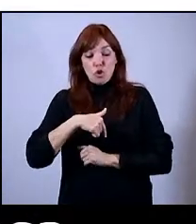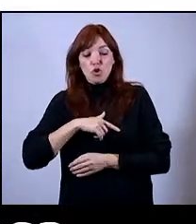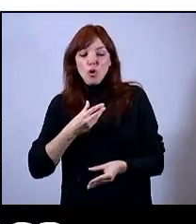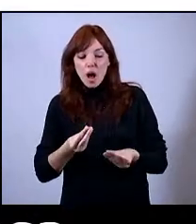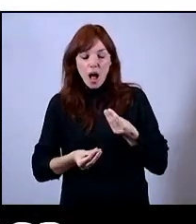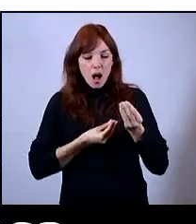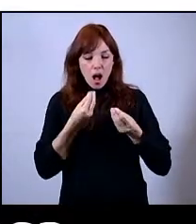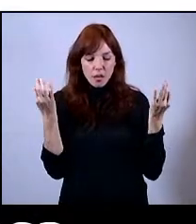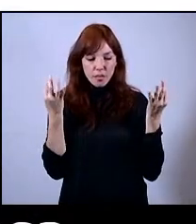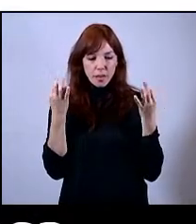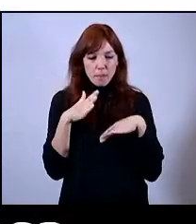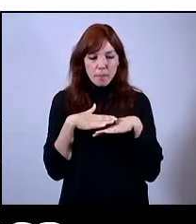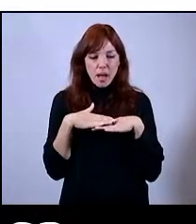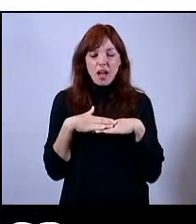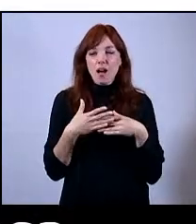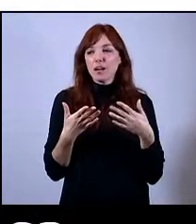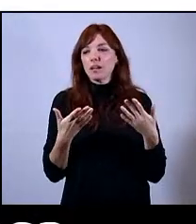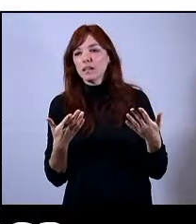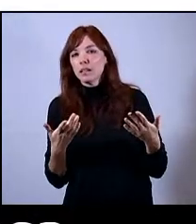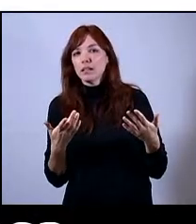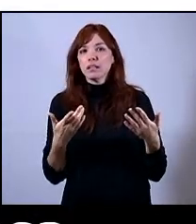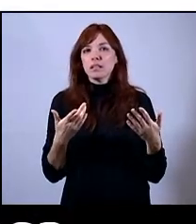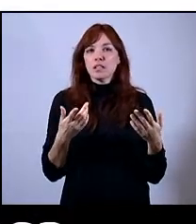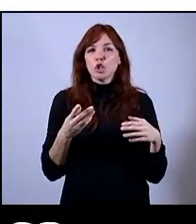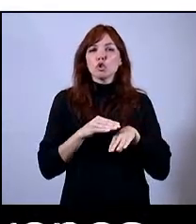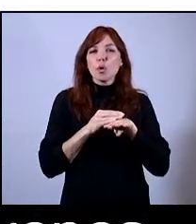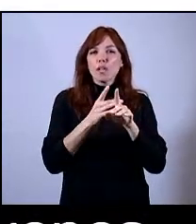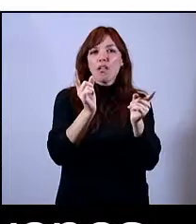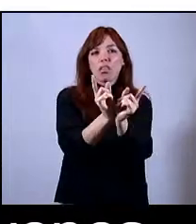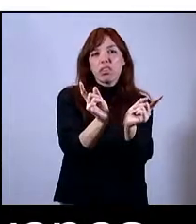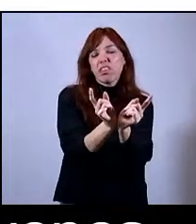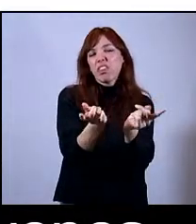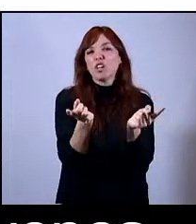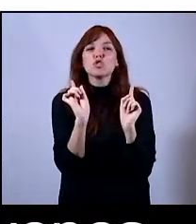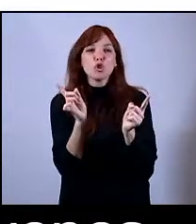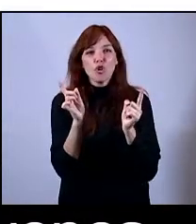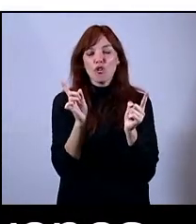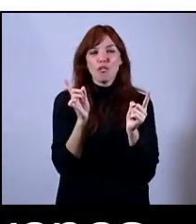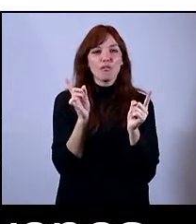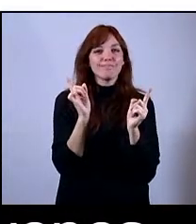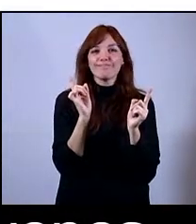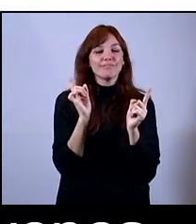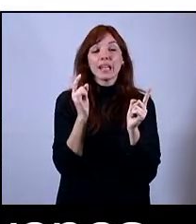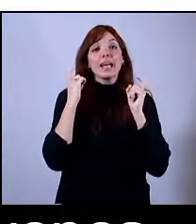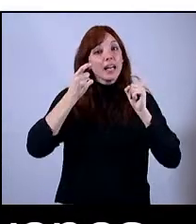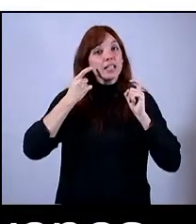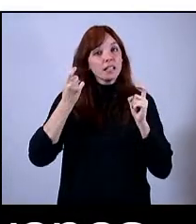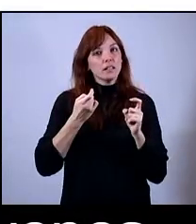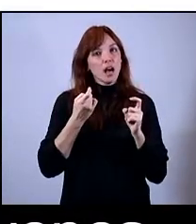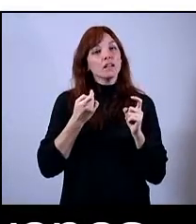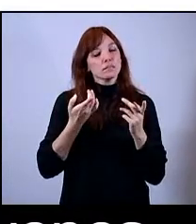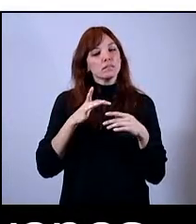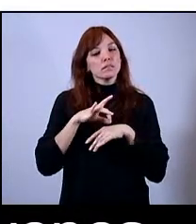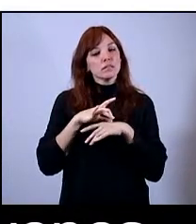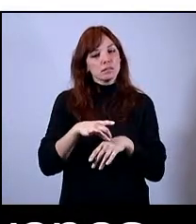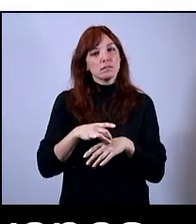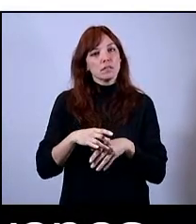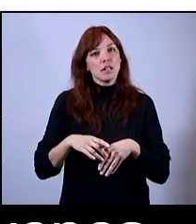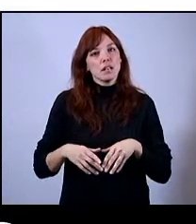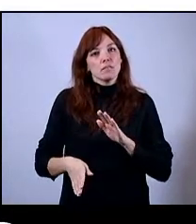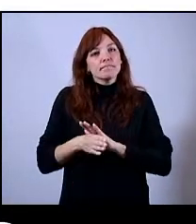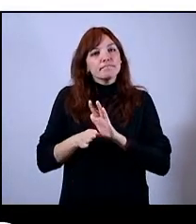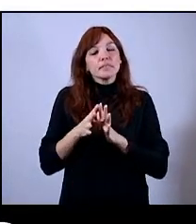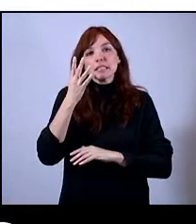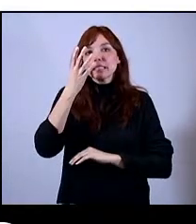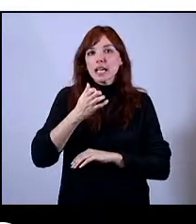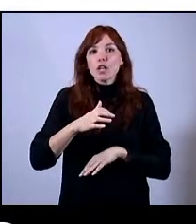que no sea una tirita y podamos emprender un camino serio